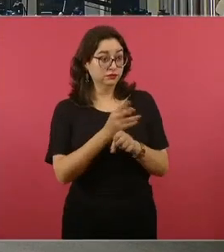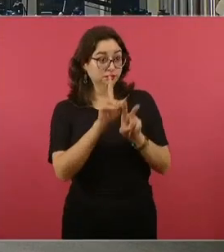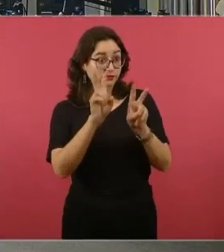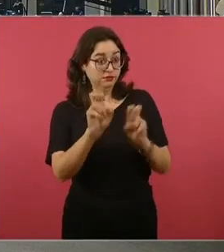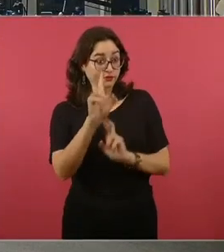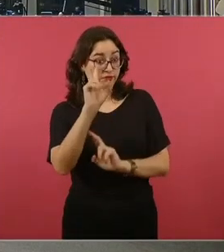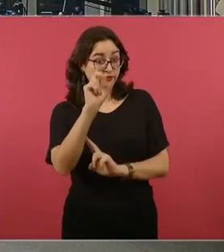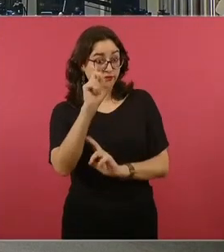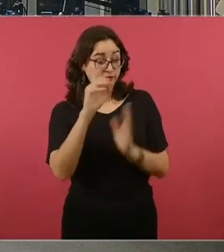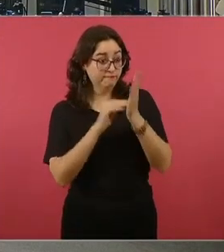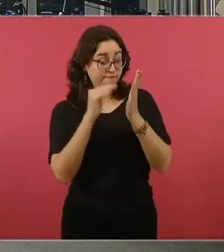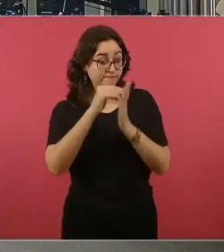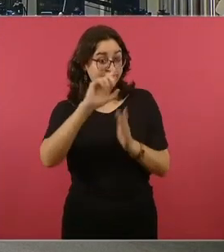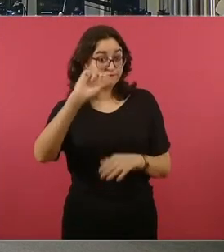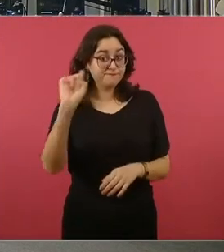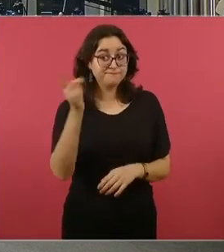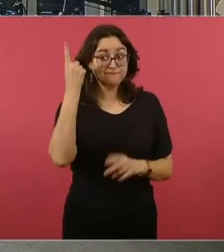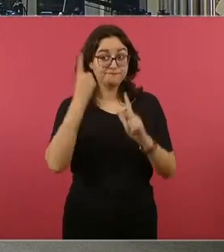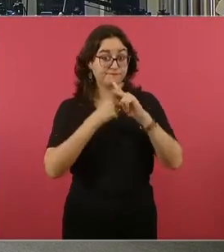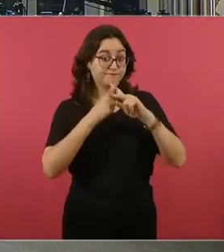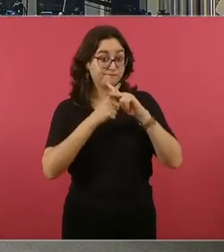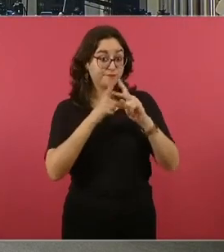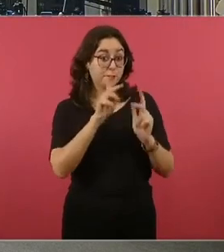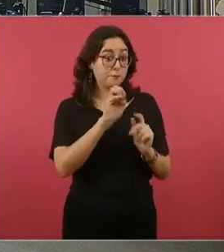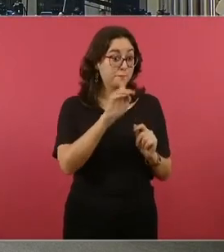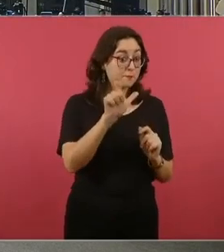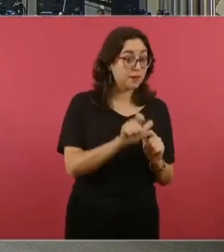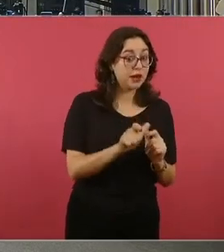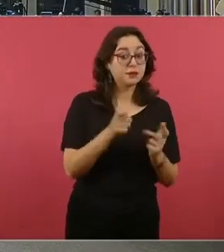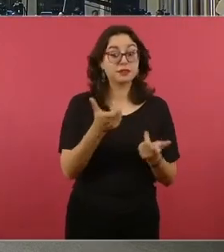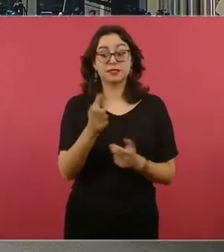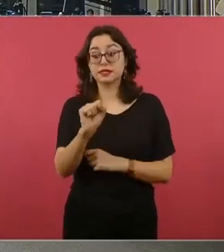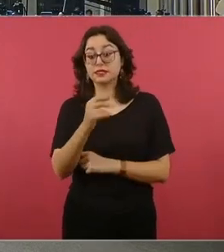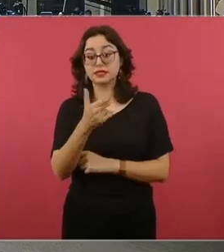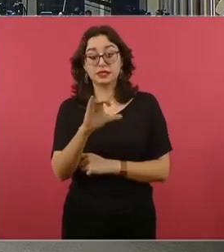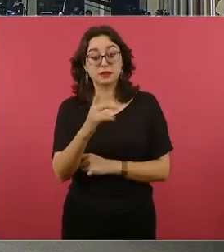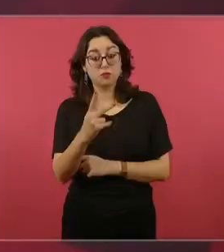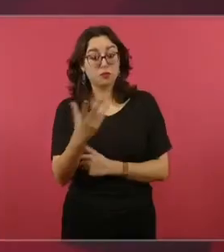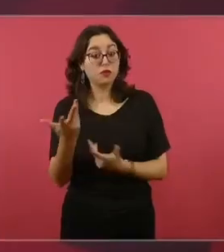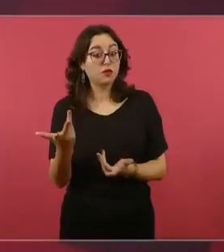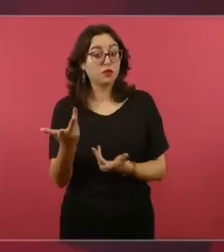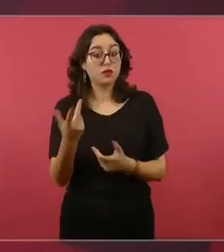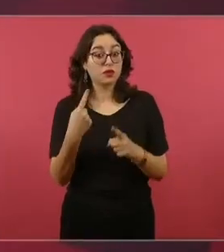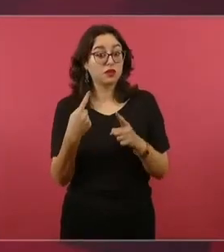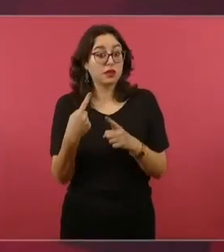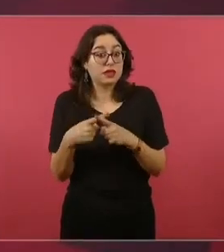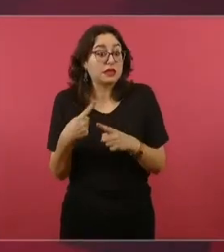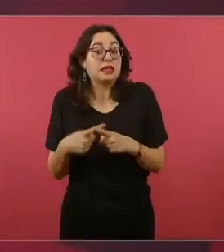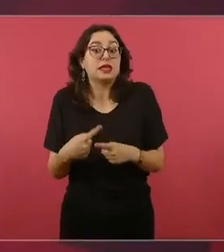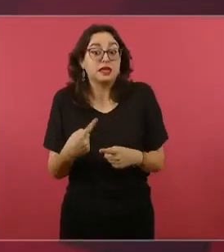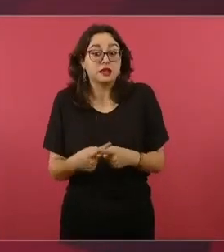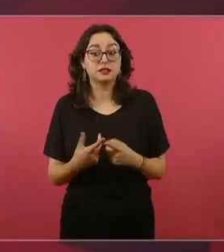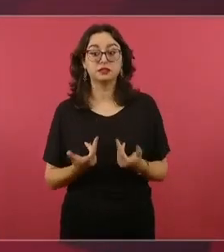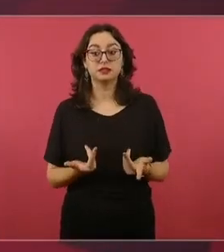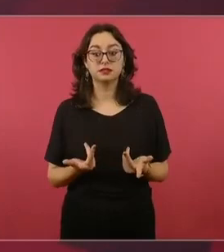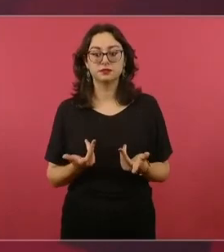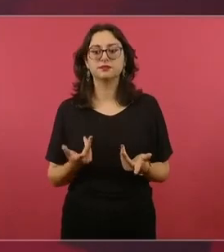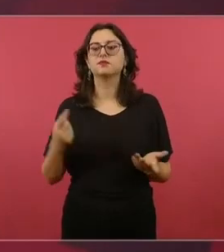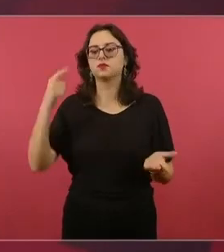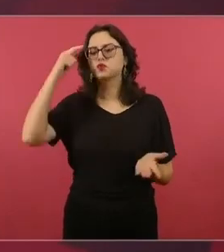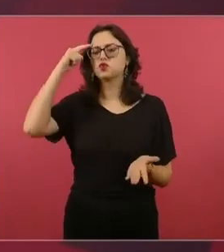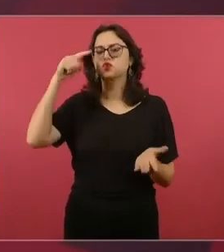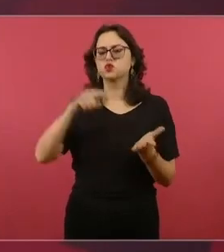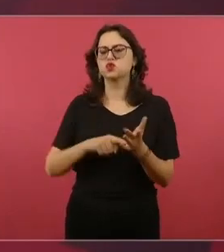la estimó Pemex, la estimó la Secretaría de Hacienda, la estimó la Fiscalía. Pues yo creo que en conjunto, porque pues tiene que ver